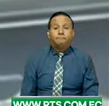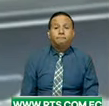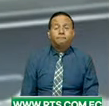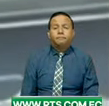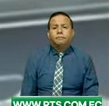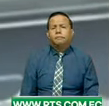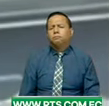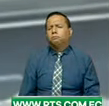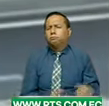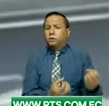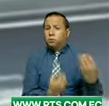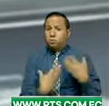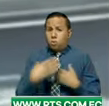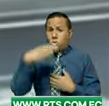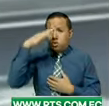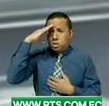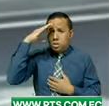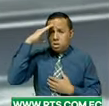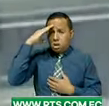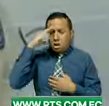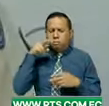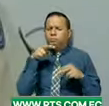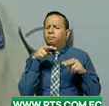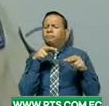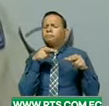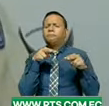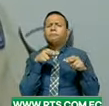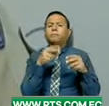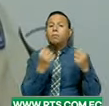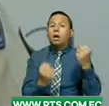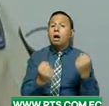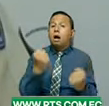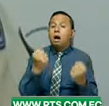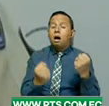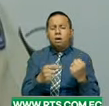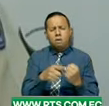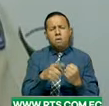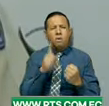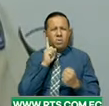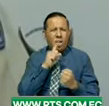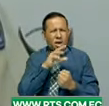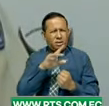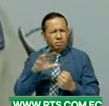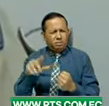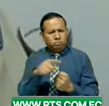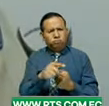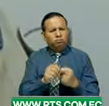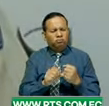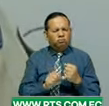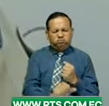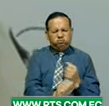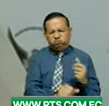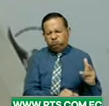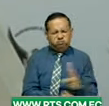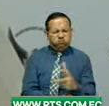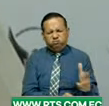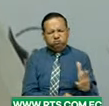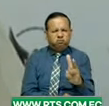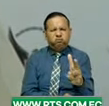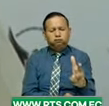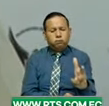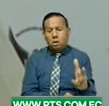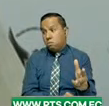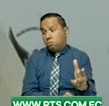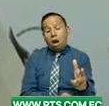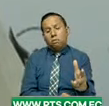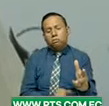El personal policial logra visualizar un vehículo de color gris que sale en alta velocidad. Por esta razón se